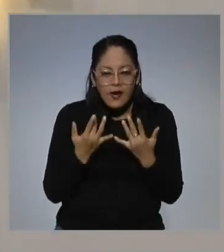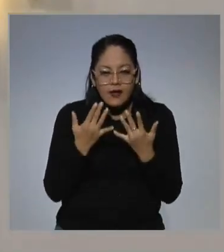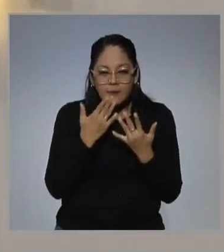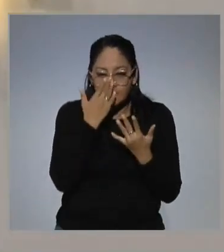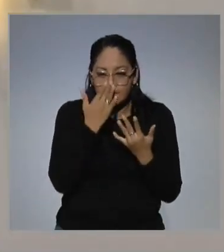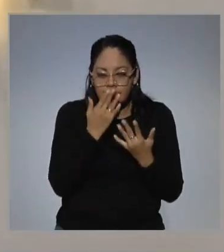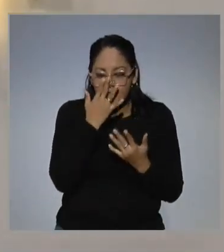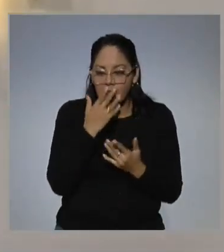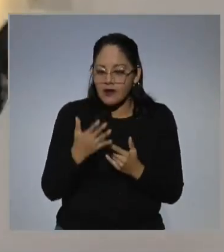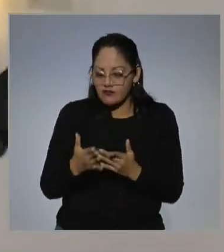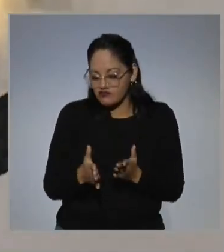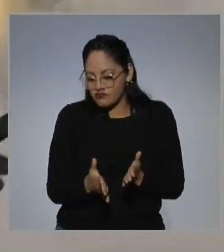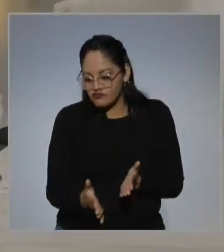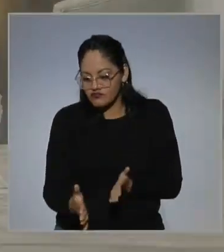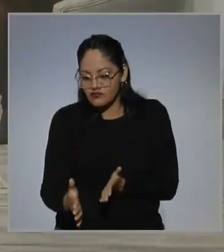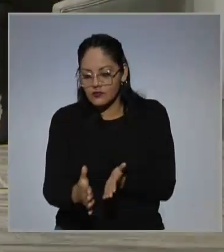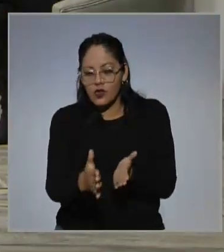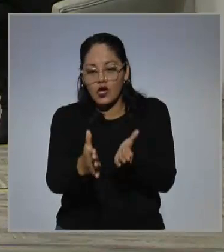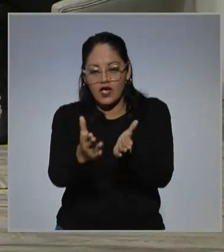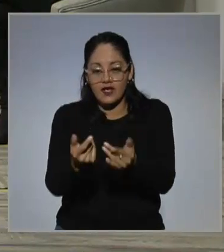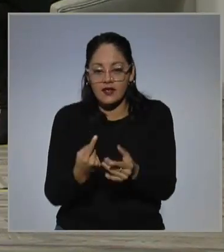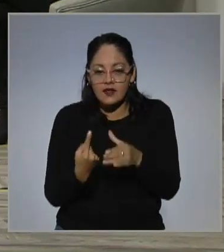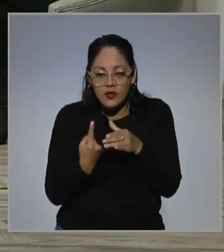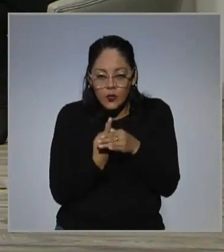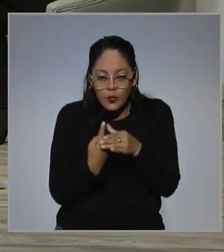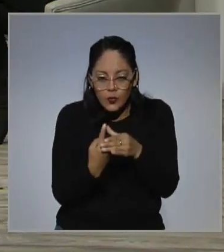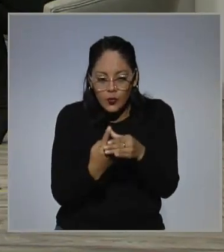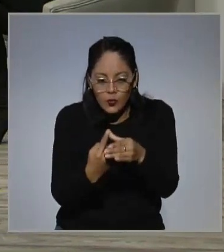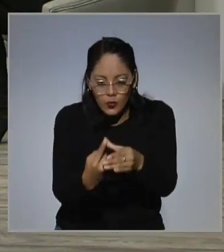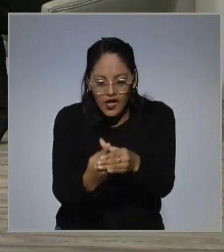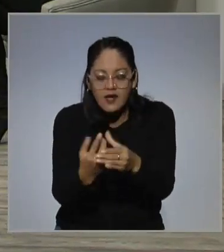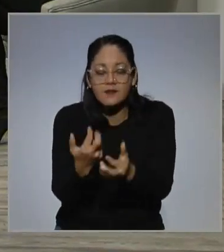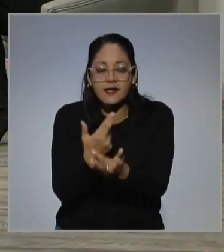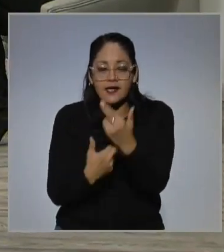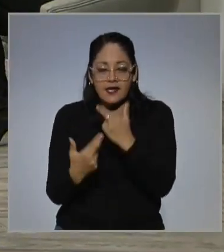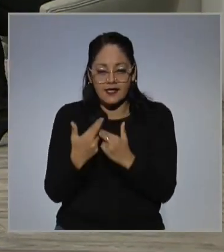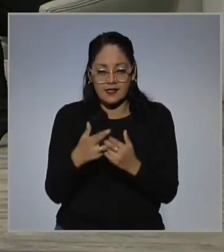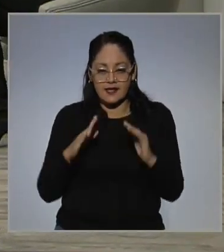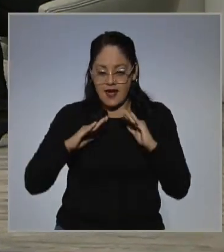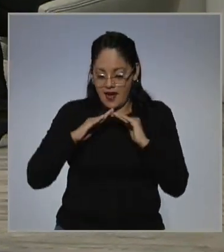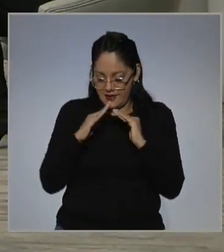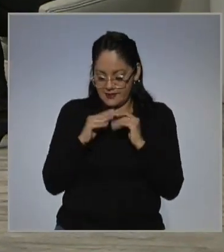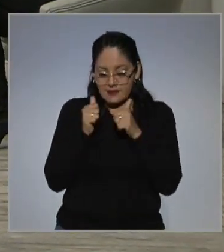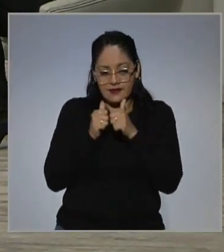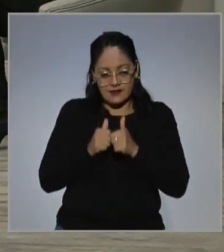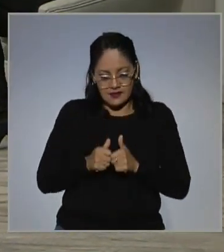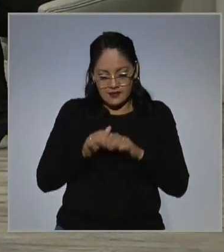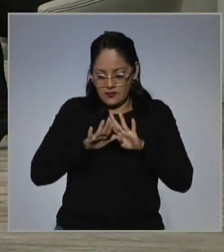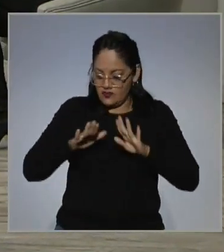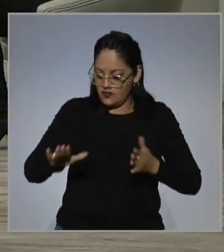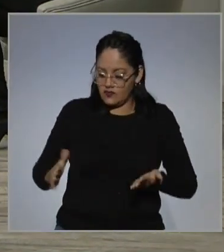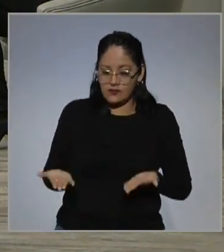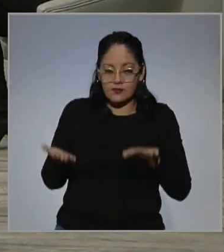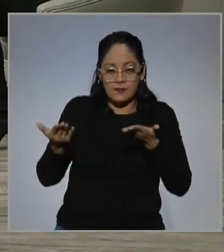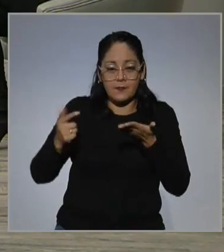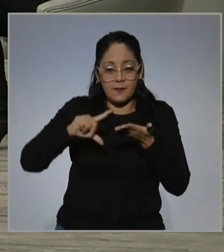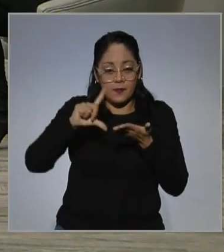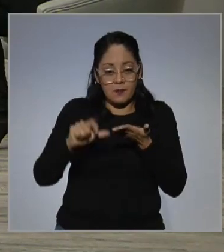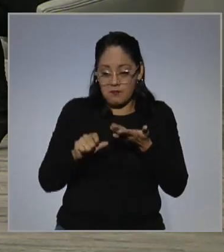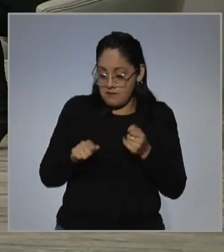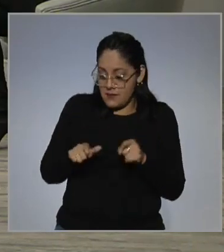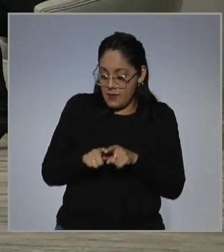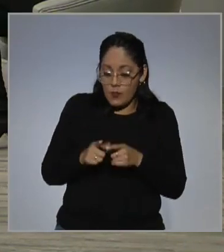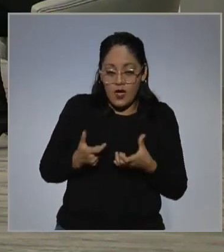lo que los guía, la luz de las velas para regresar, estar en la casa, tomar parte de la ofrenda y después tener ese mismo camino